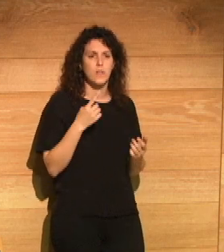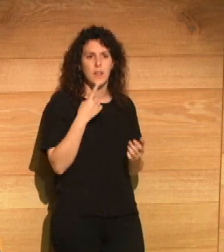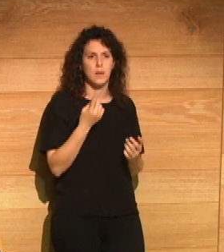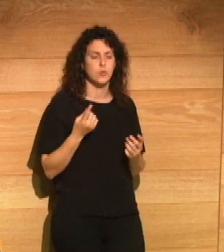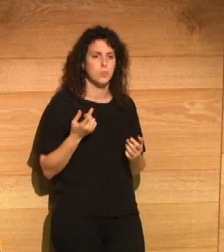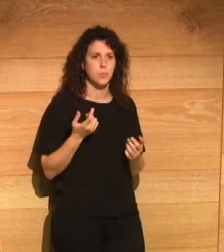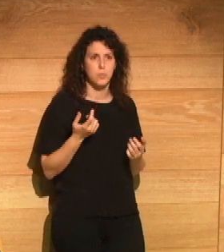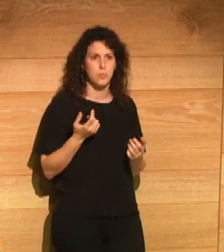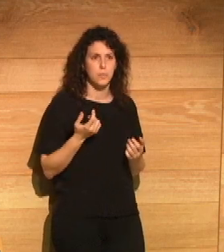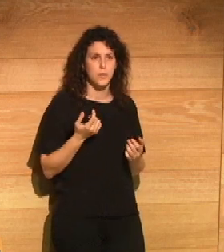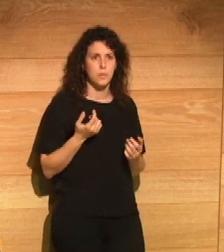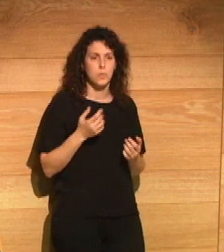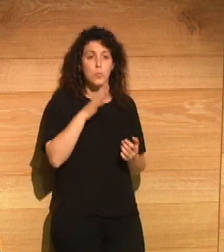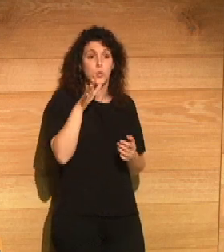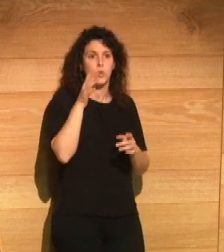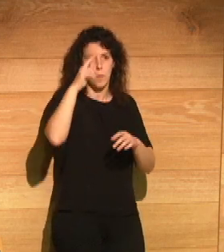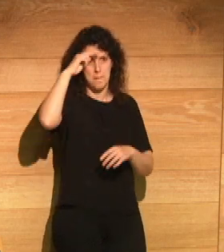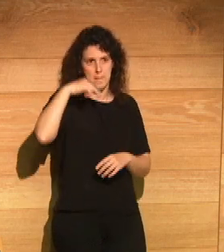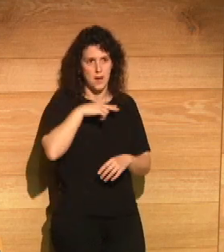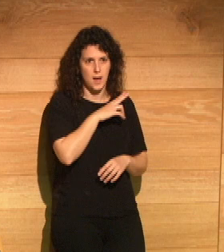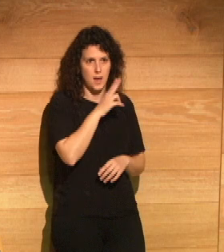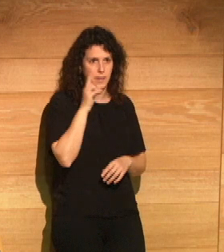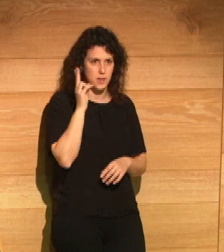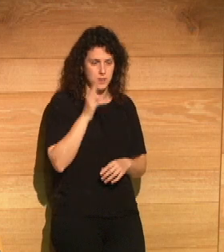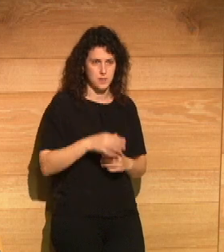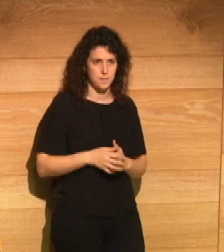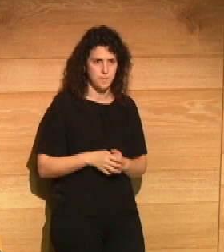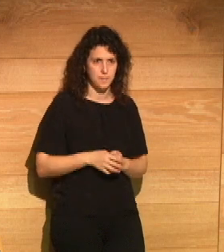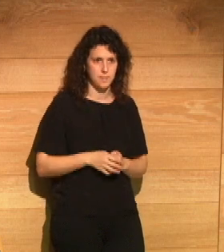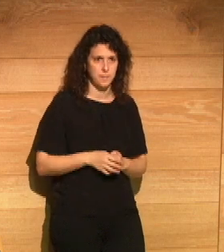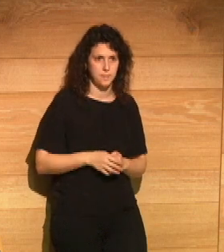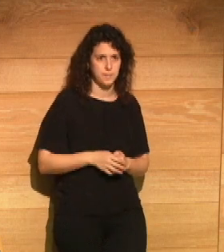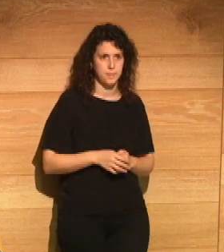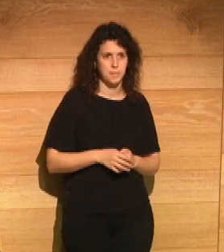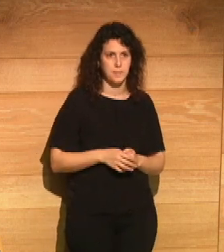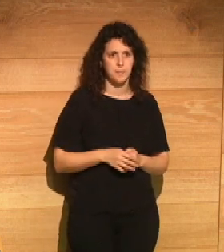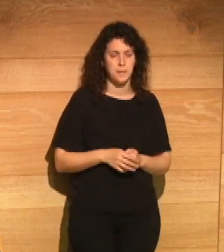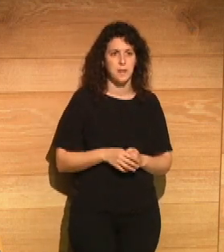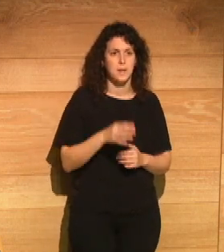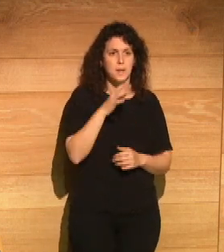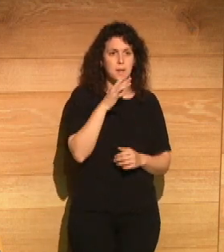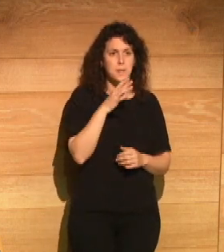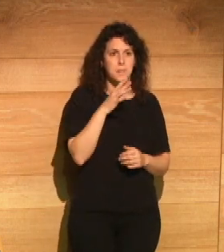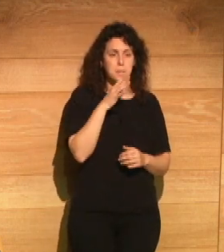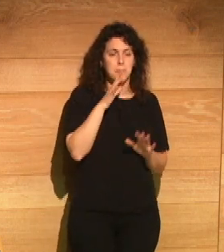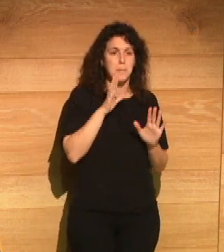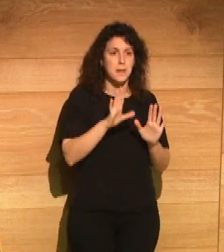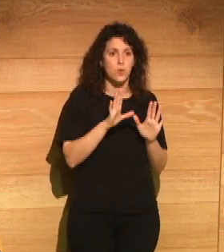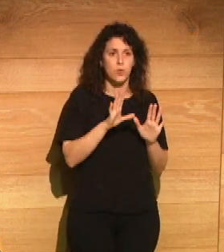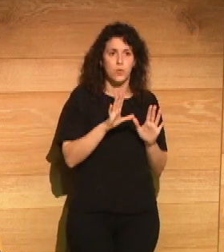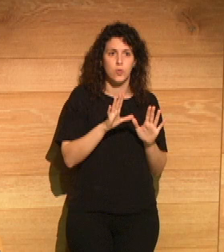sobre sus padres, ¿no? Escribe mucho más sobre sus madres. Pero